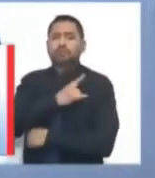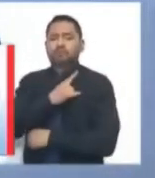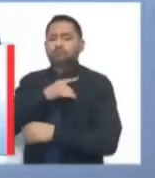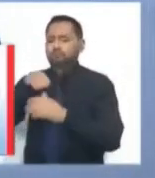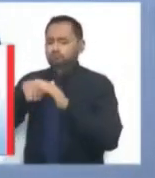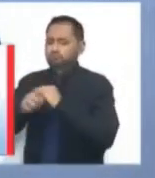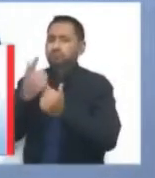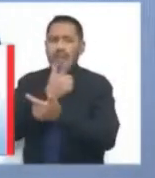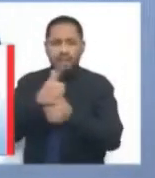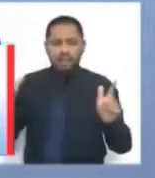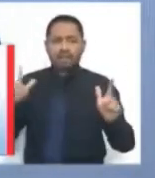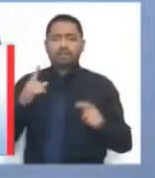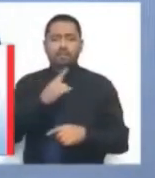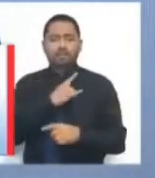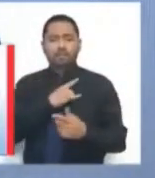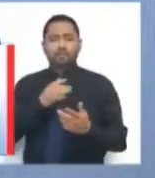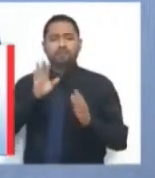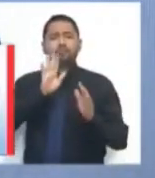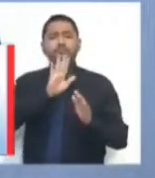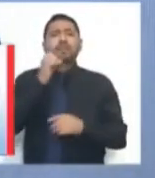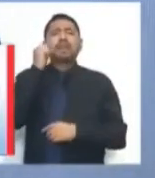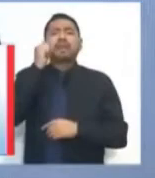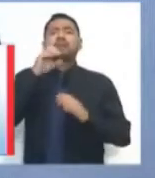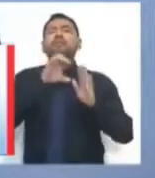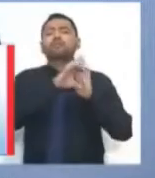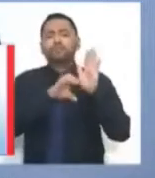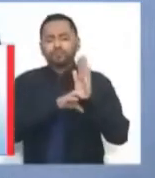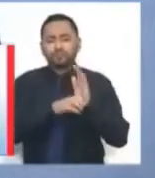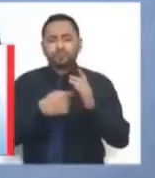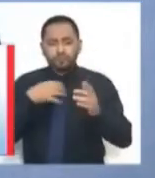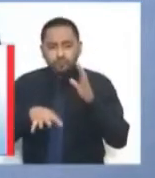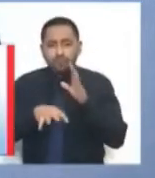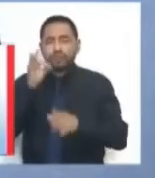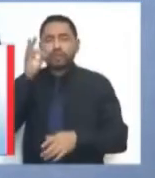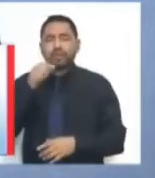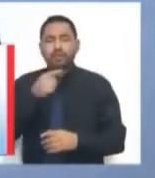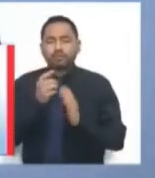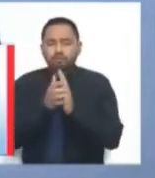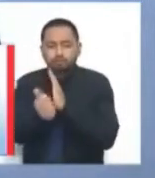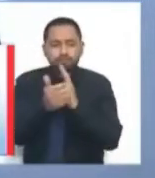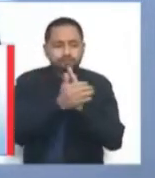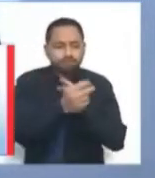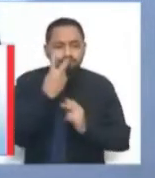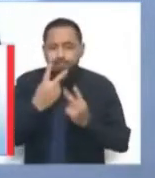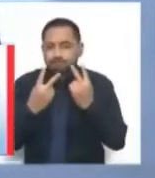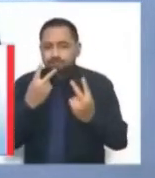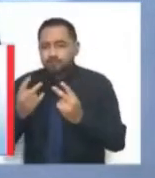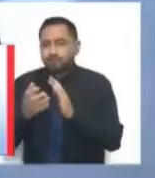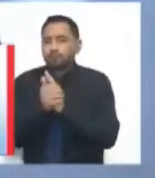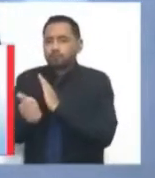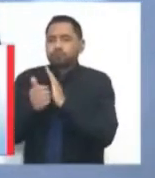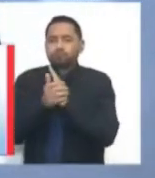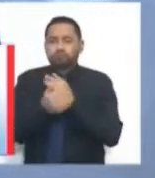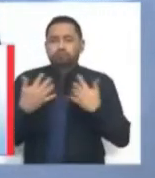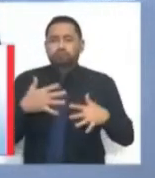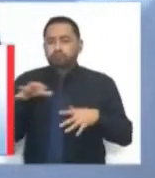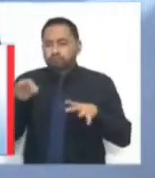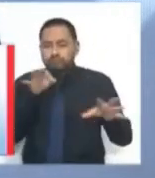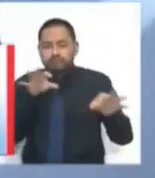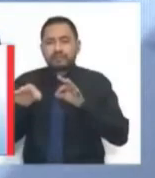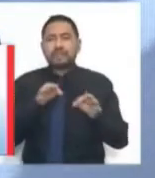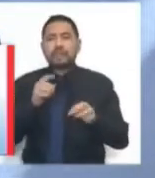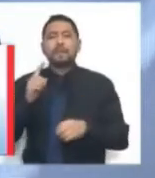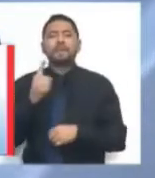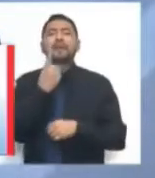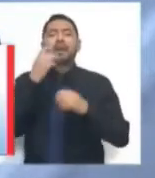a las universidades como derecho constitucional. Descubriremos capacidades, descubriremos talentos, pero primero